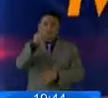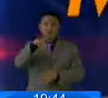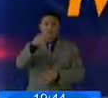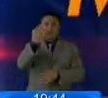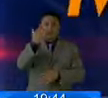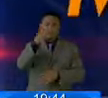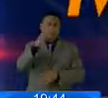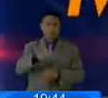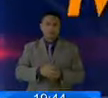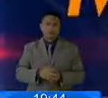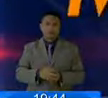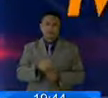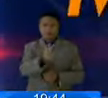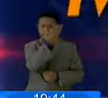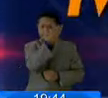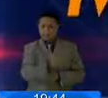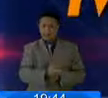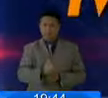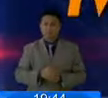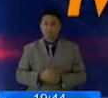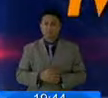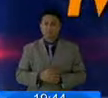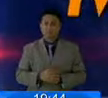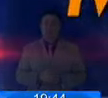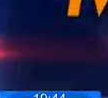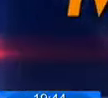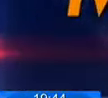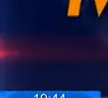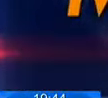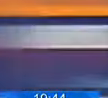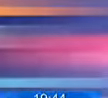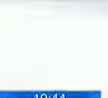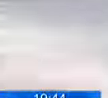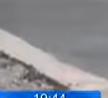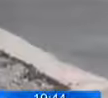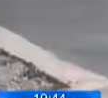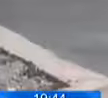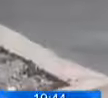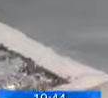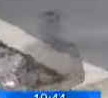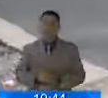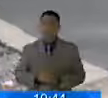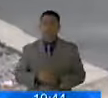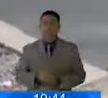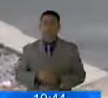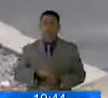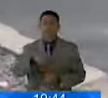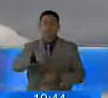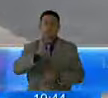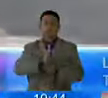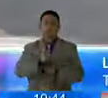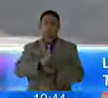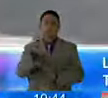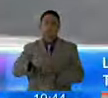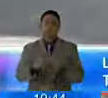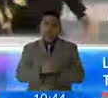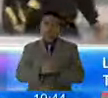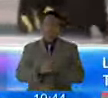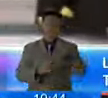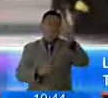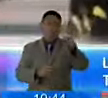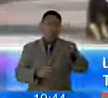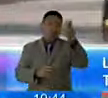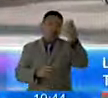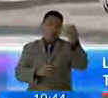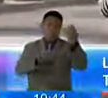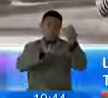En promedio, cada 2 días y medio muere de forma violenta una mujer. Mientras tanto, en Ecuador, desde 2014, año en el